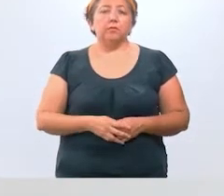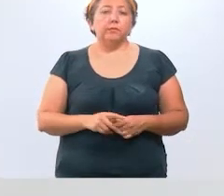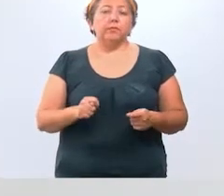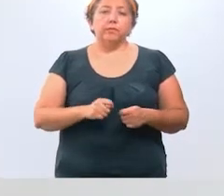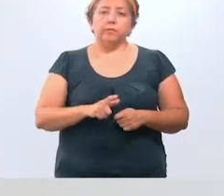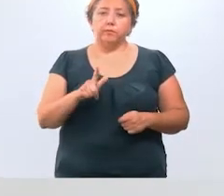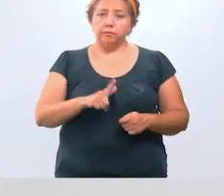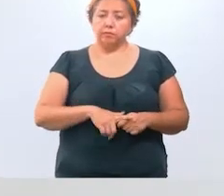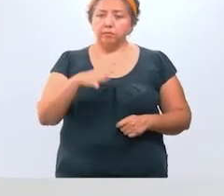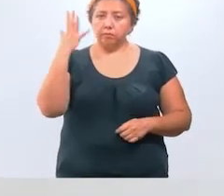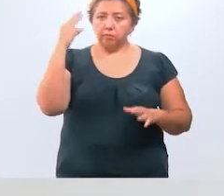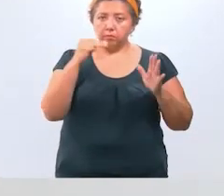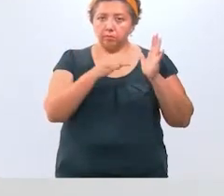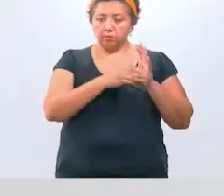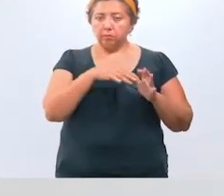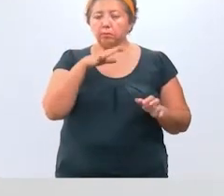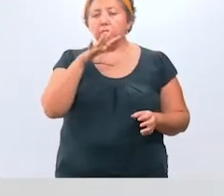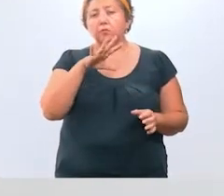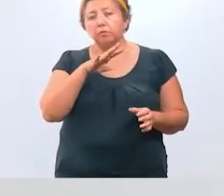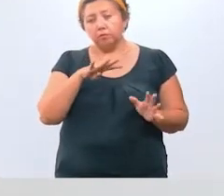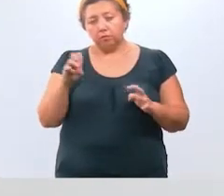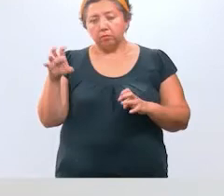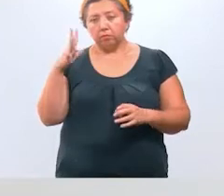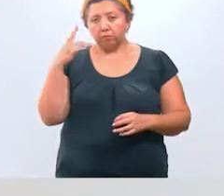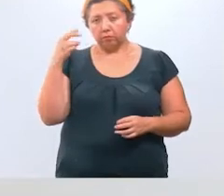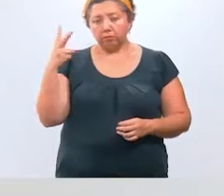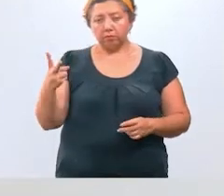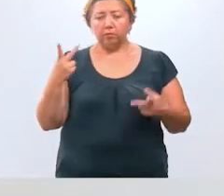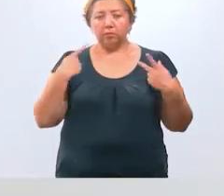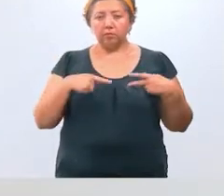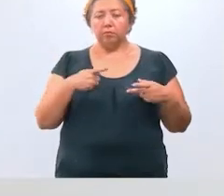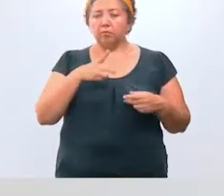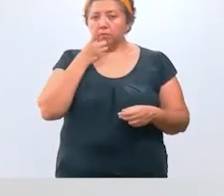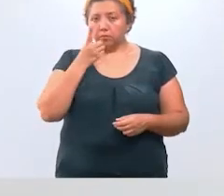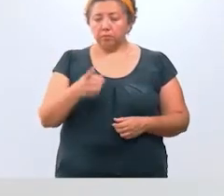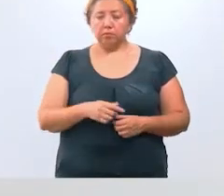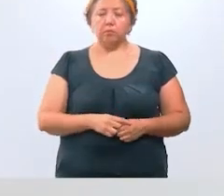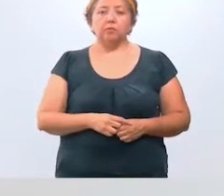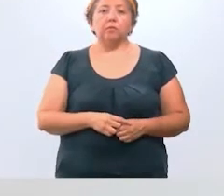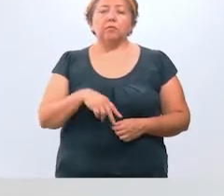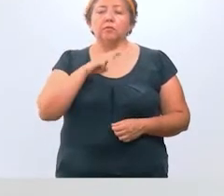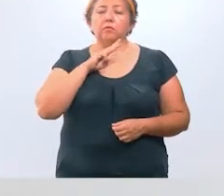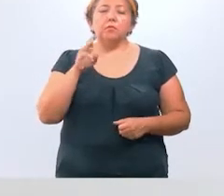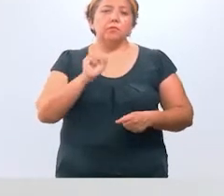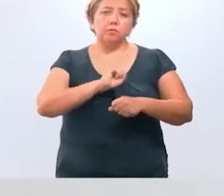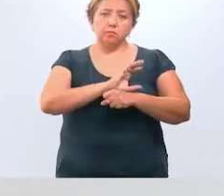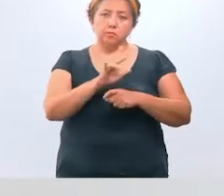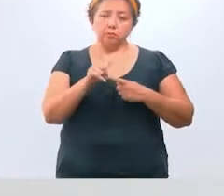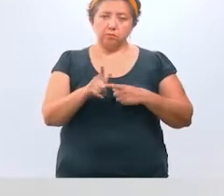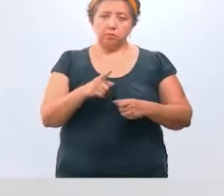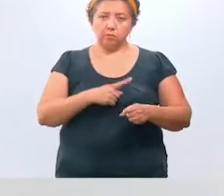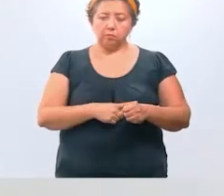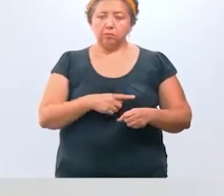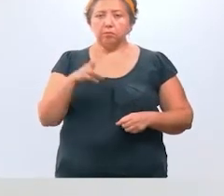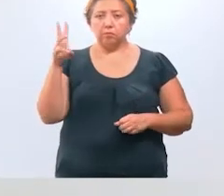En total son 5.952 las personas fallecidas a causa del coronavirus. De los casos